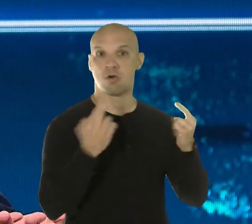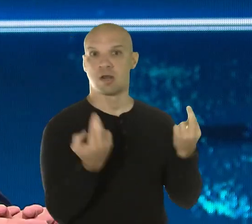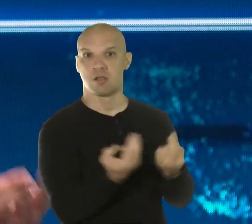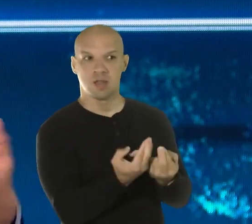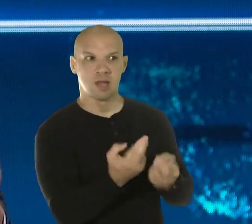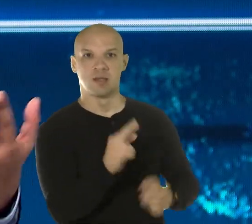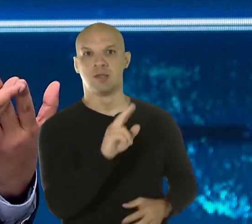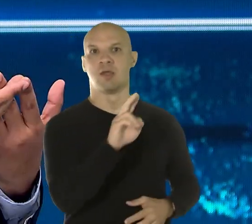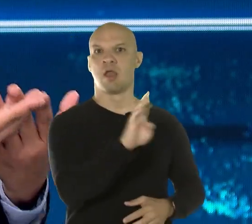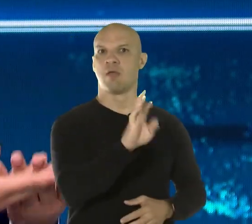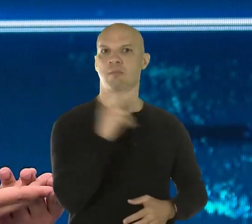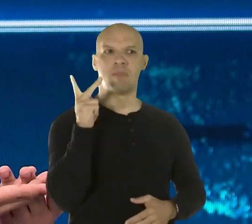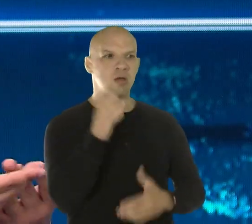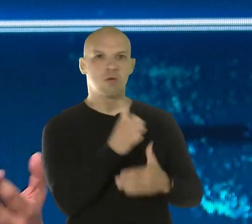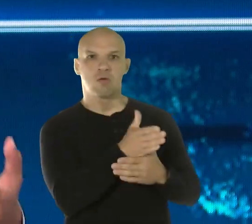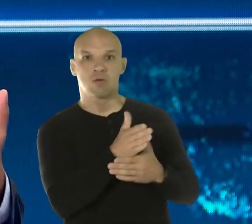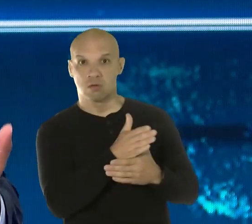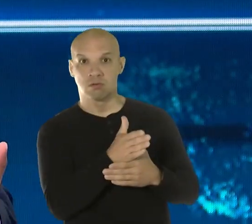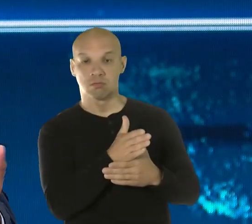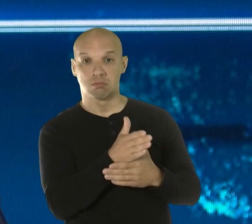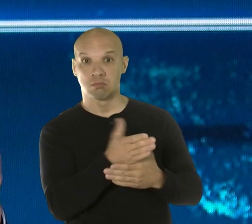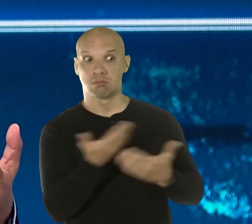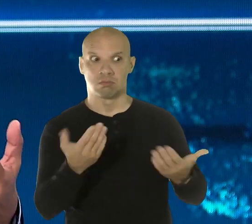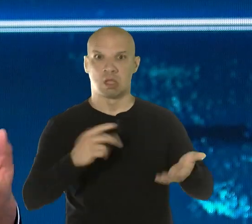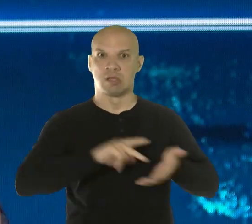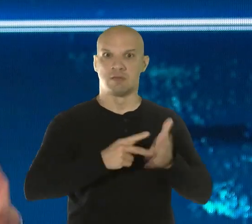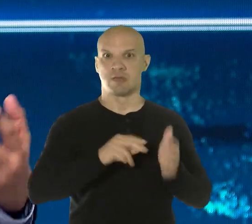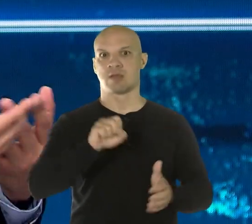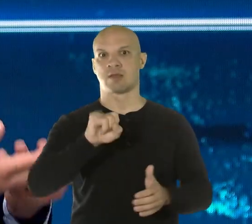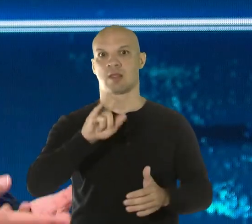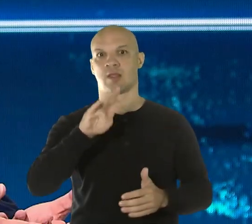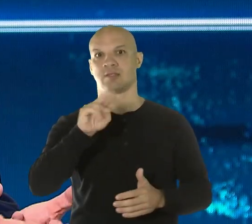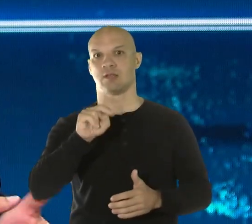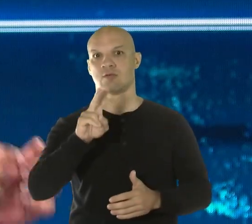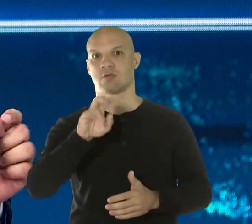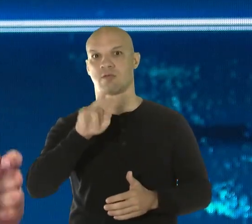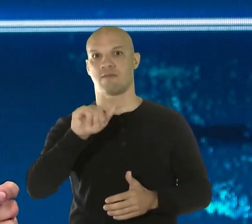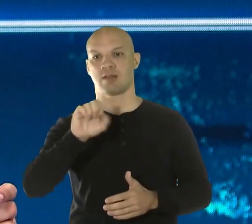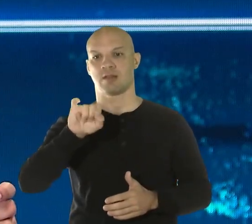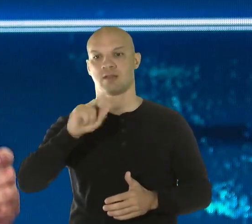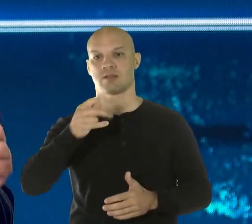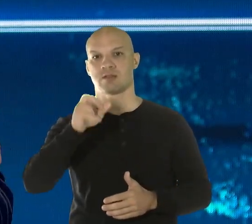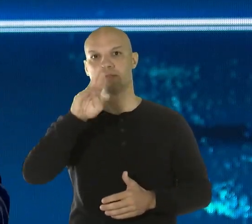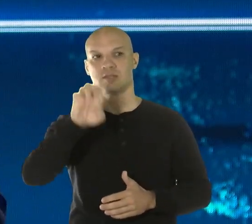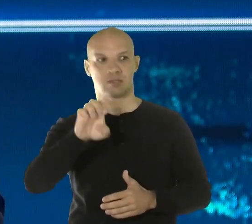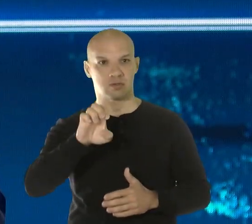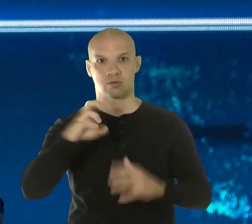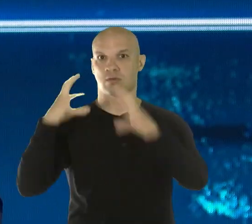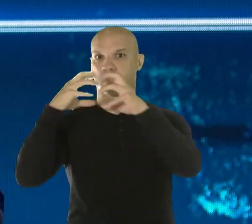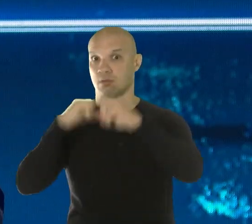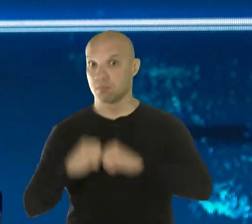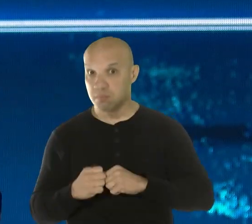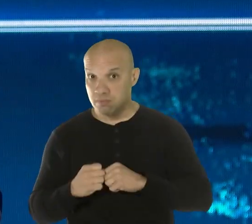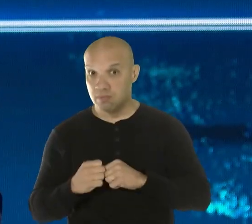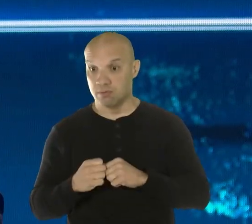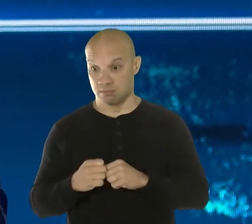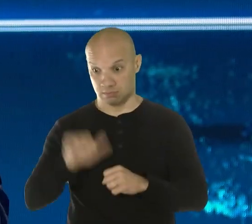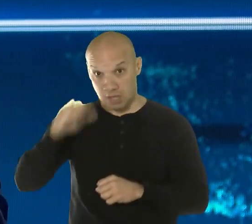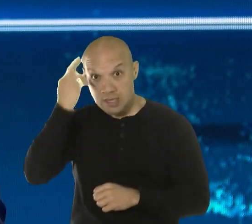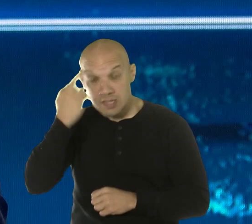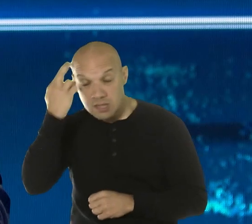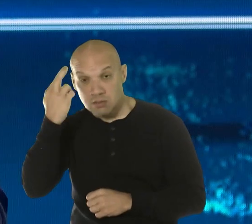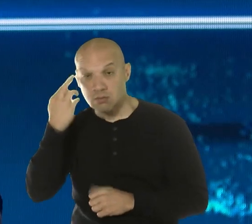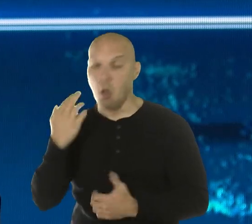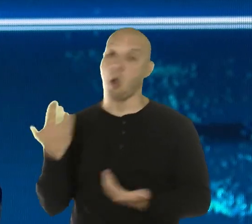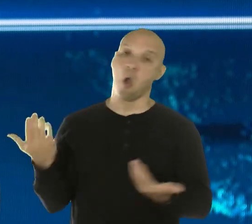esta razón Silicon Valley Bank, Signature y otros bancos colapsan, o si es que en el sistema financiero